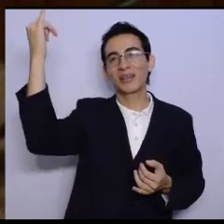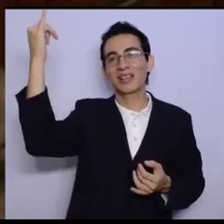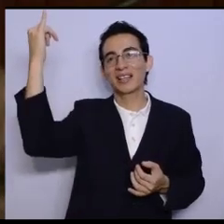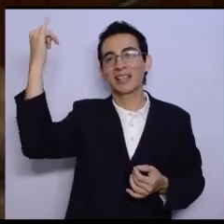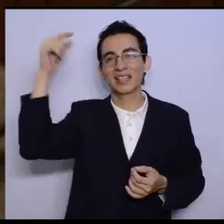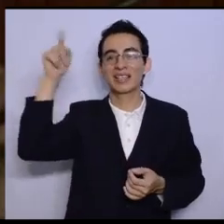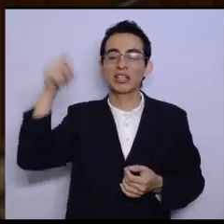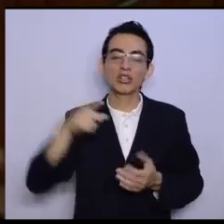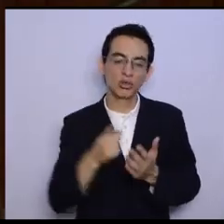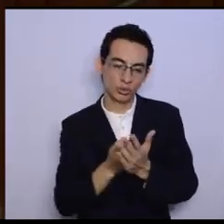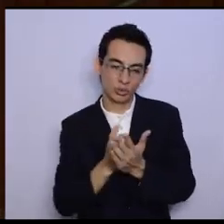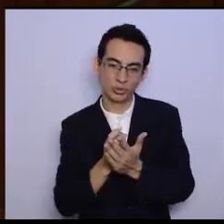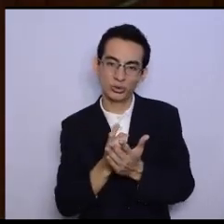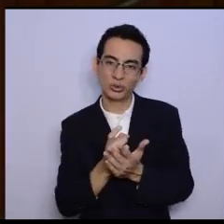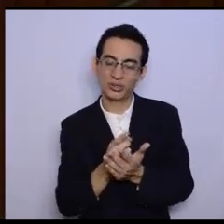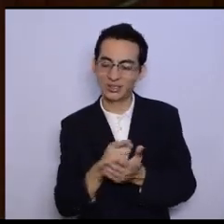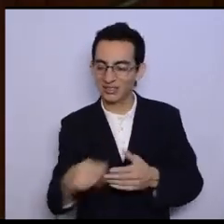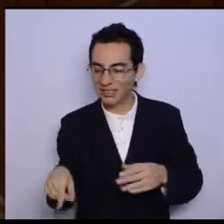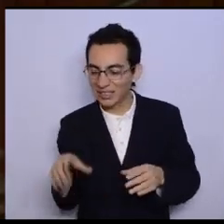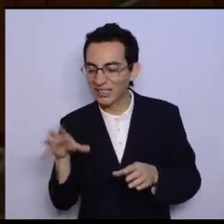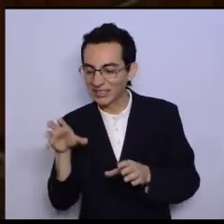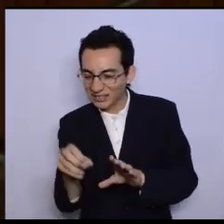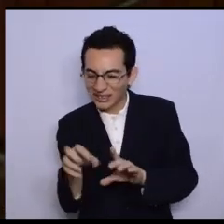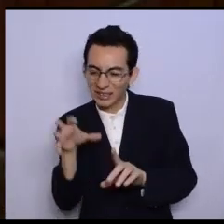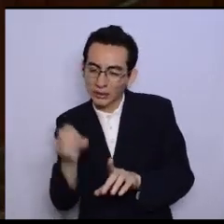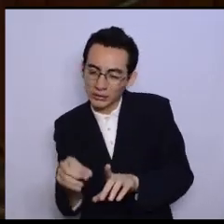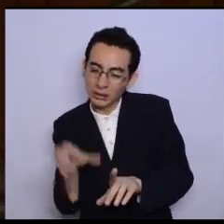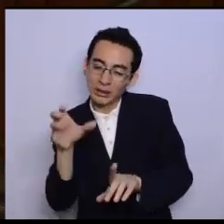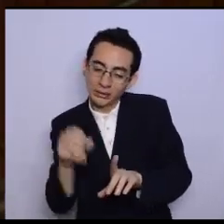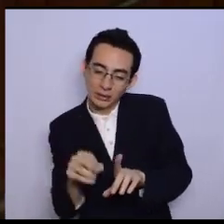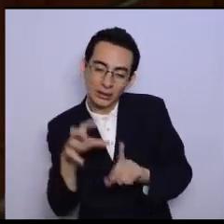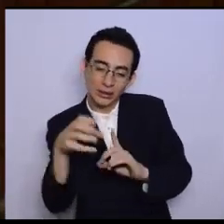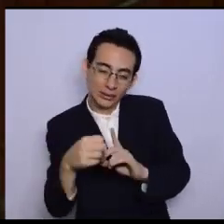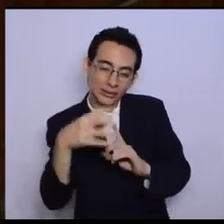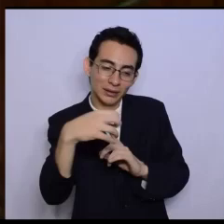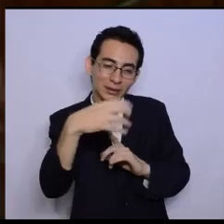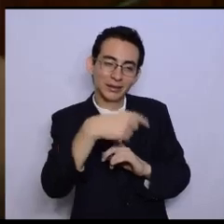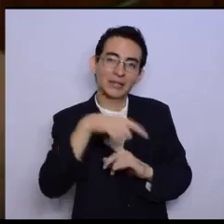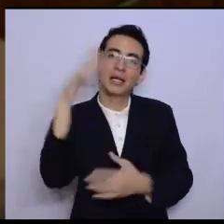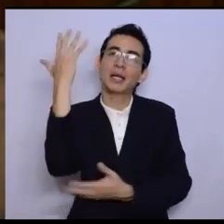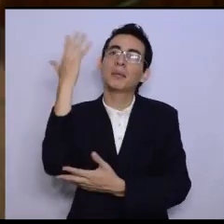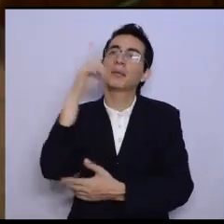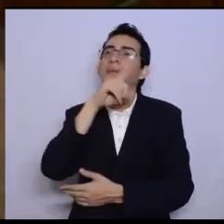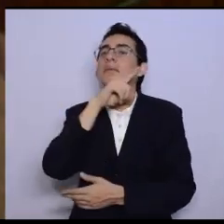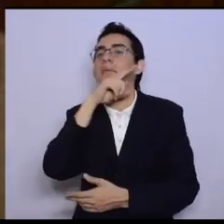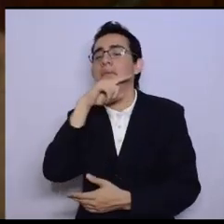que tragara la raíz de la calabacera y se secó. Híjole,